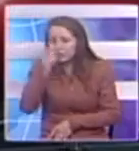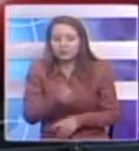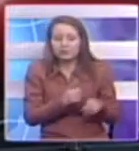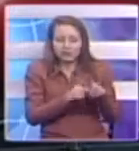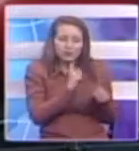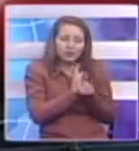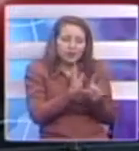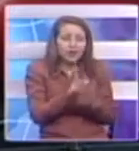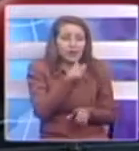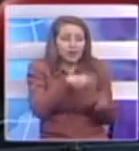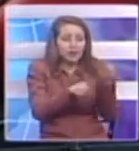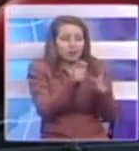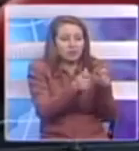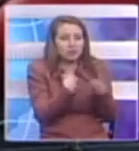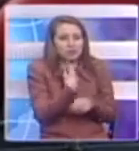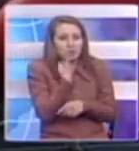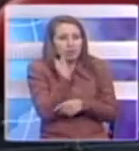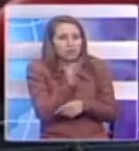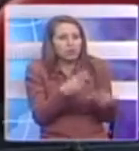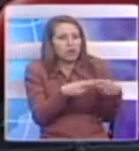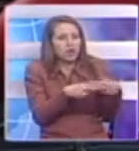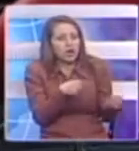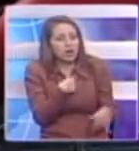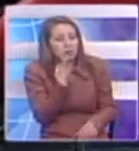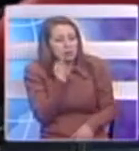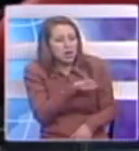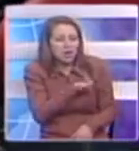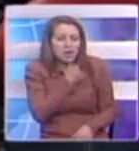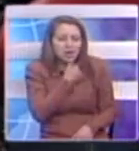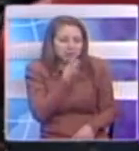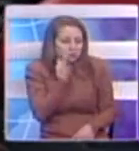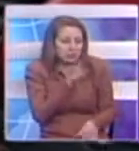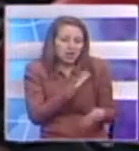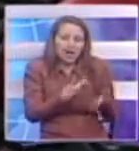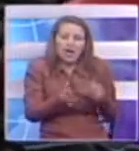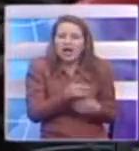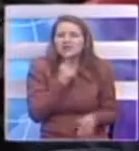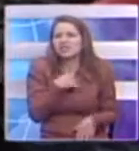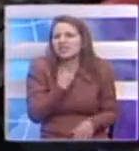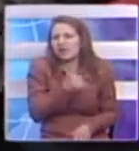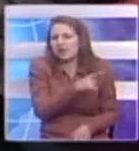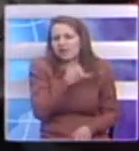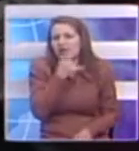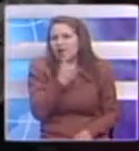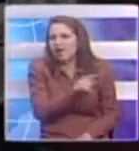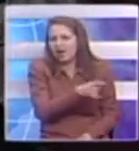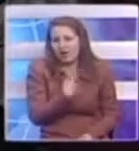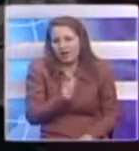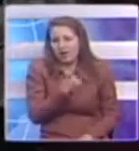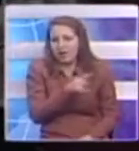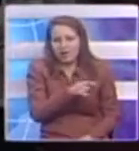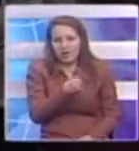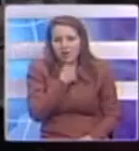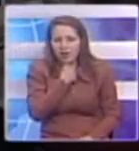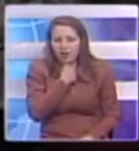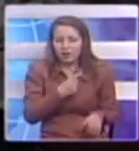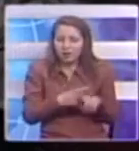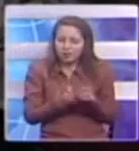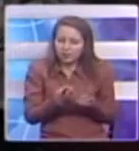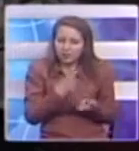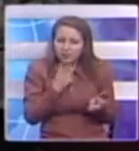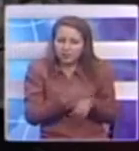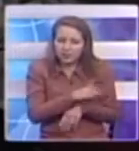no se da cuenta porque ve el recurso agua. O sea, lo ve. Claro, uno está dice, ahí este y río, dice abundancia. Exactamente, claro. Pero eso es un